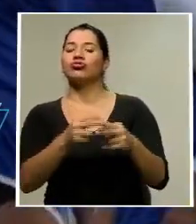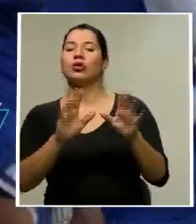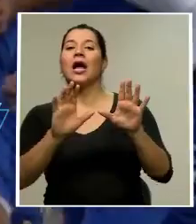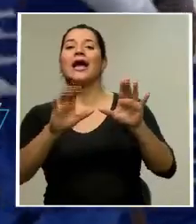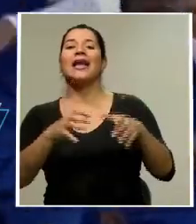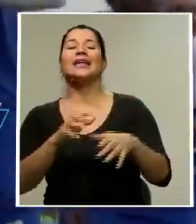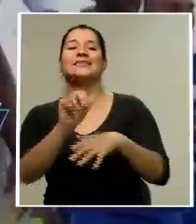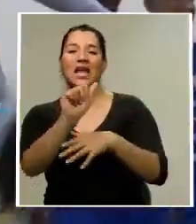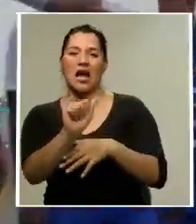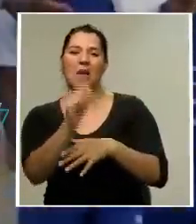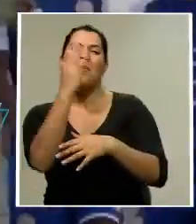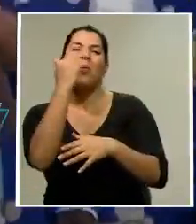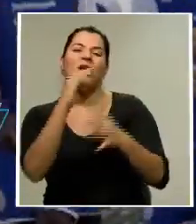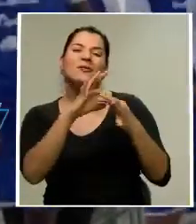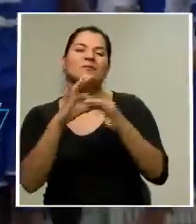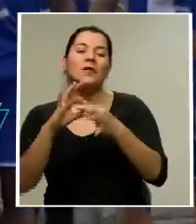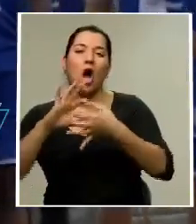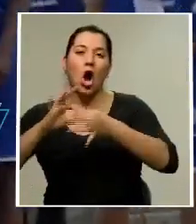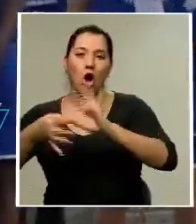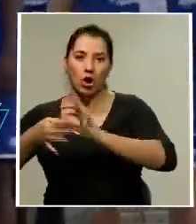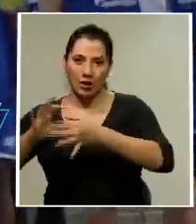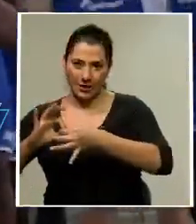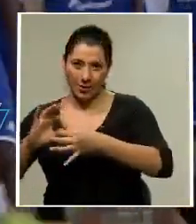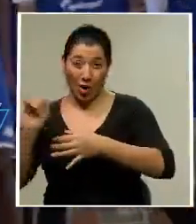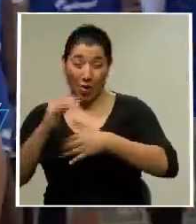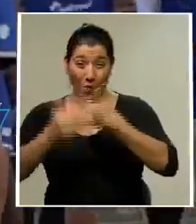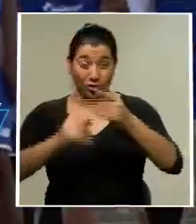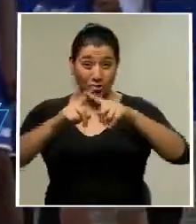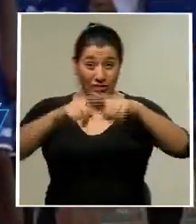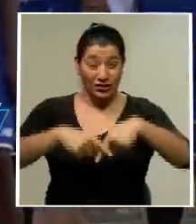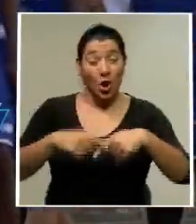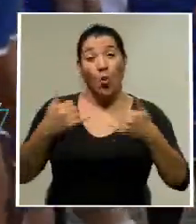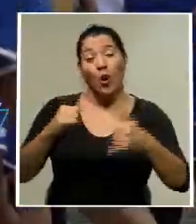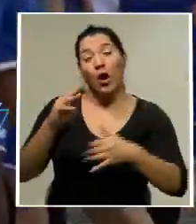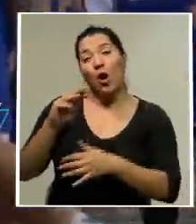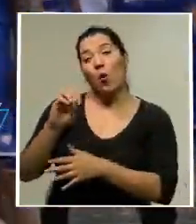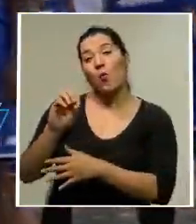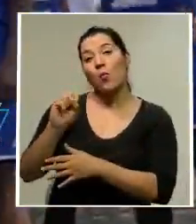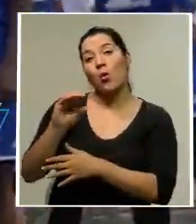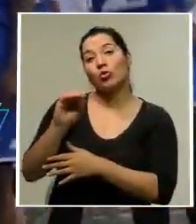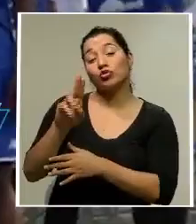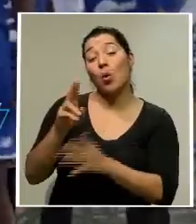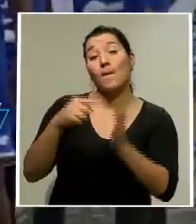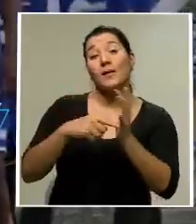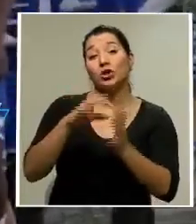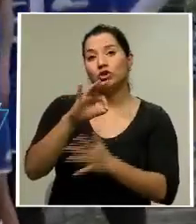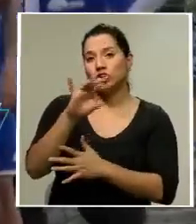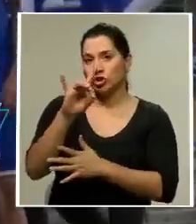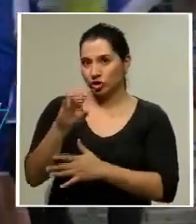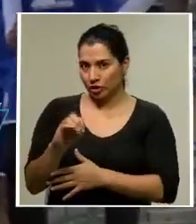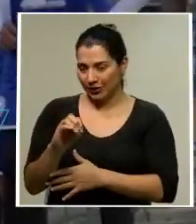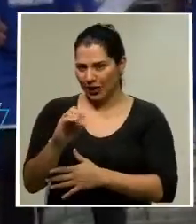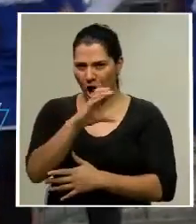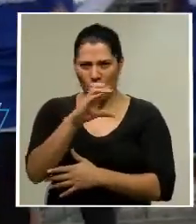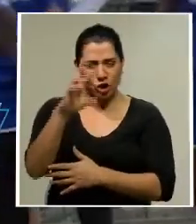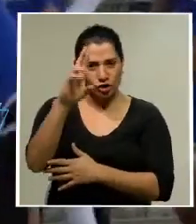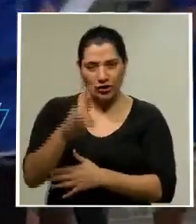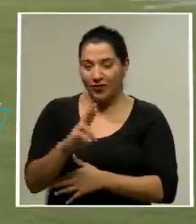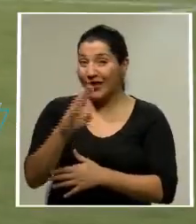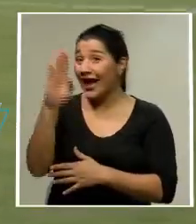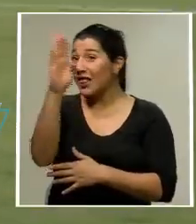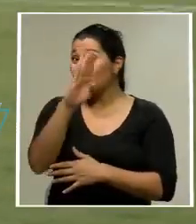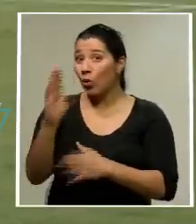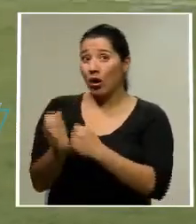sido de ciclo olímpico, como los eliminatorios para los Juegos de Moscú 1980. Costa Rica nunca se dio puntos ante esta